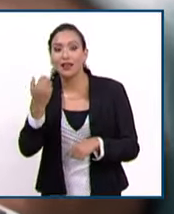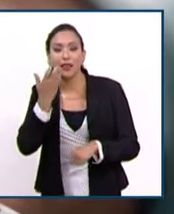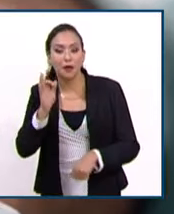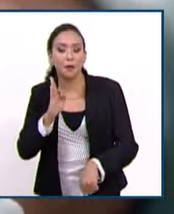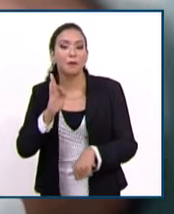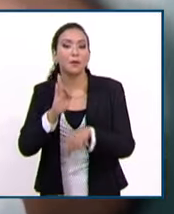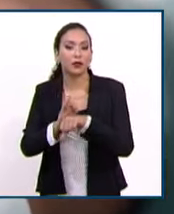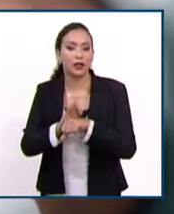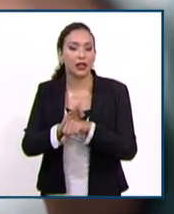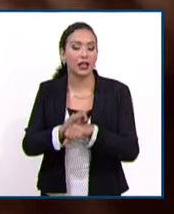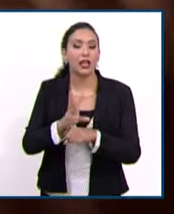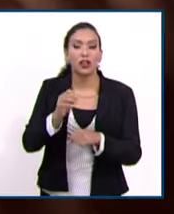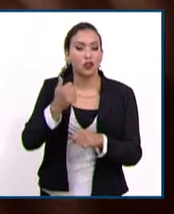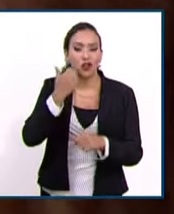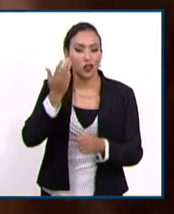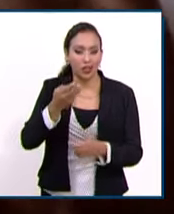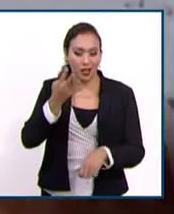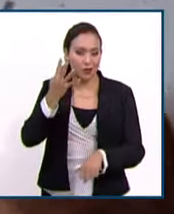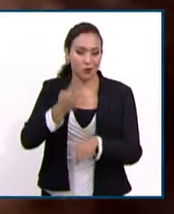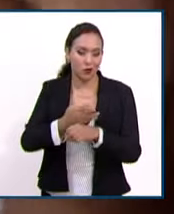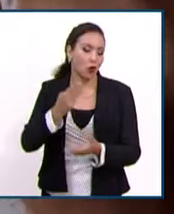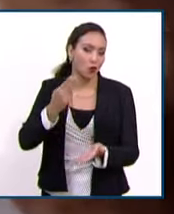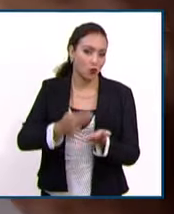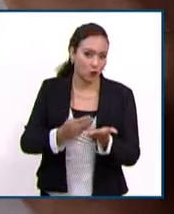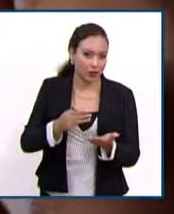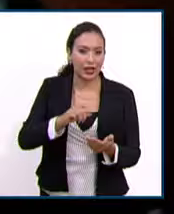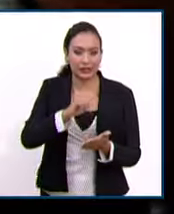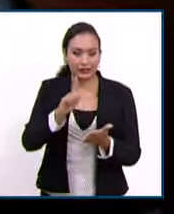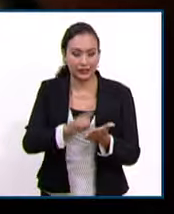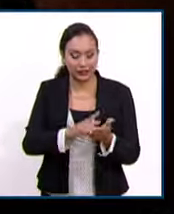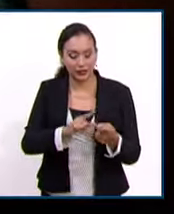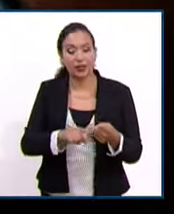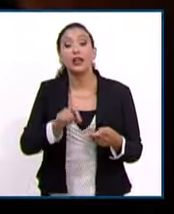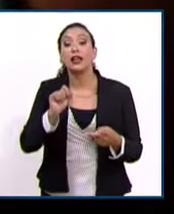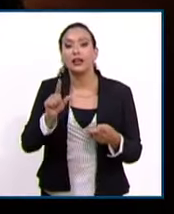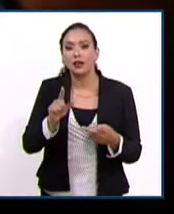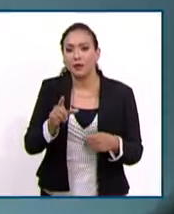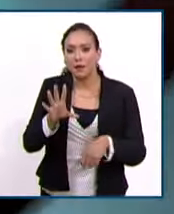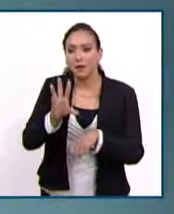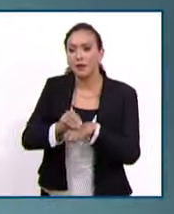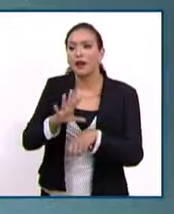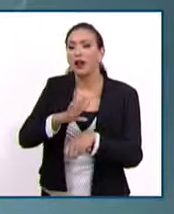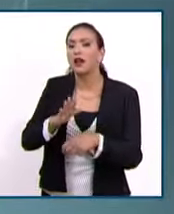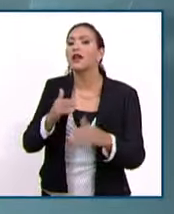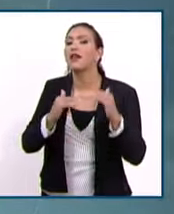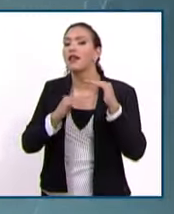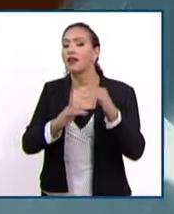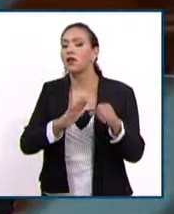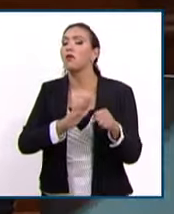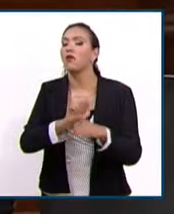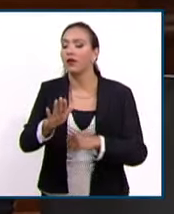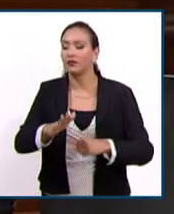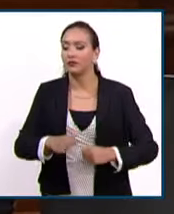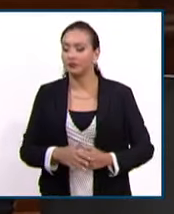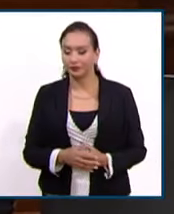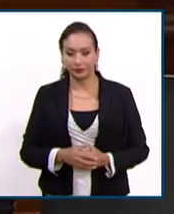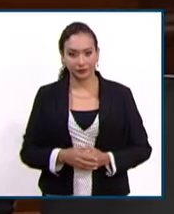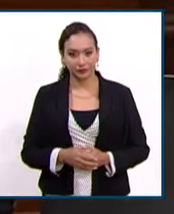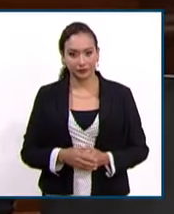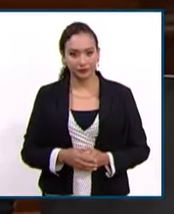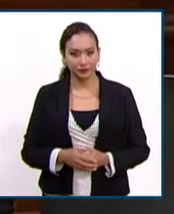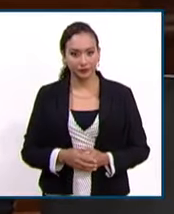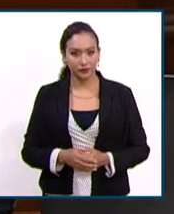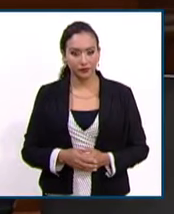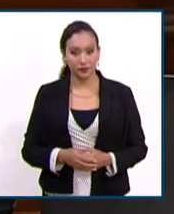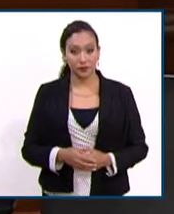para no incurrir en infracciones a la propia ley, así como los límites a esas autorizaciones. Se considera que las normas